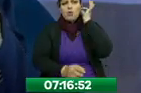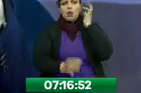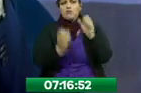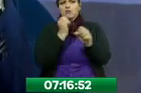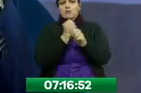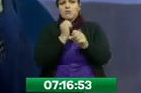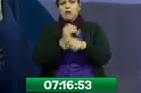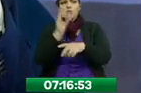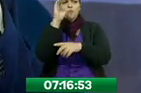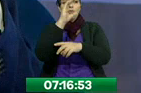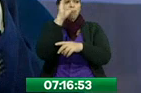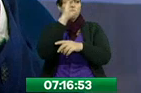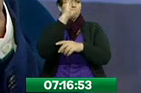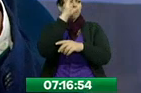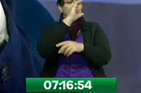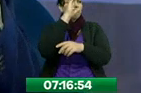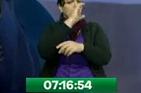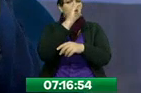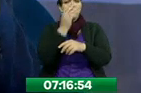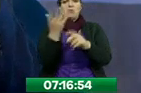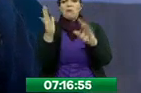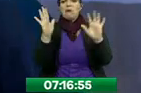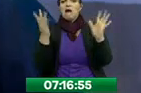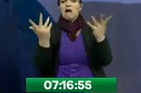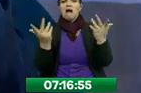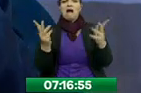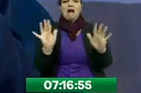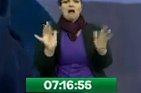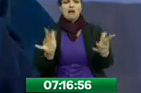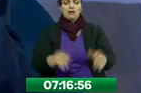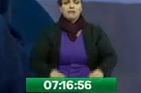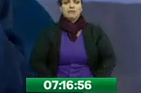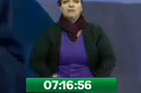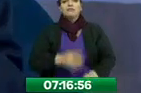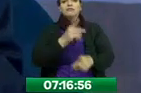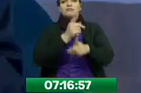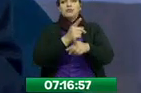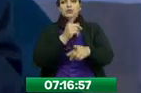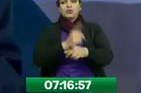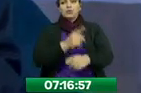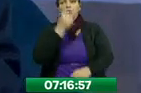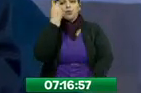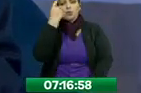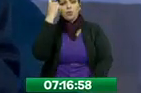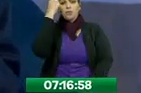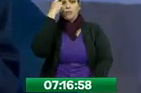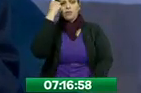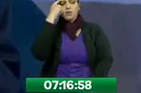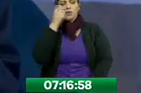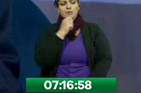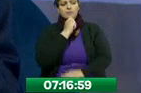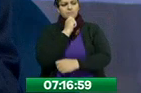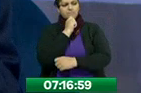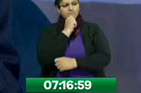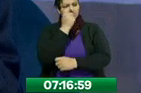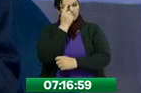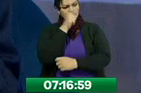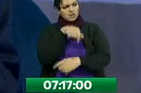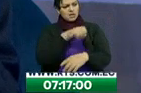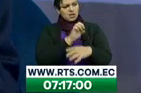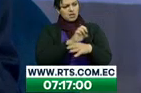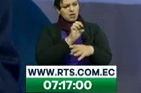eso solo será posible que en un gobierno que comprenda que el gobierno vive para mejorar la calidad de vida